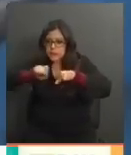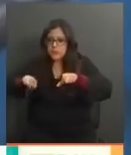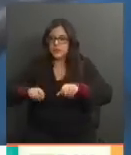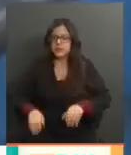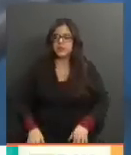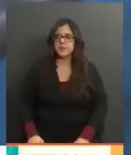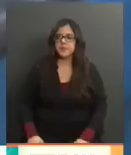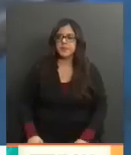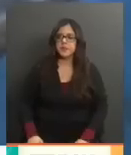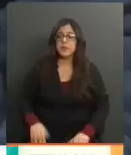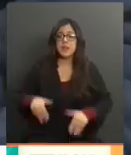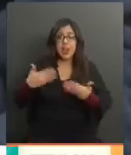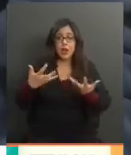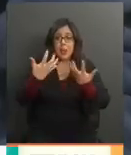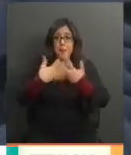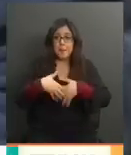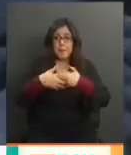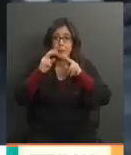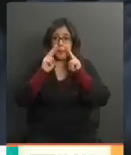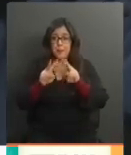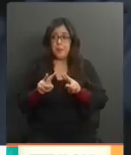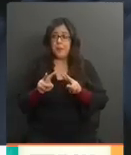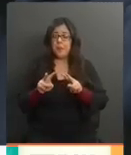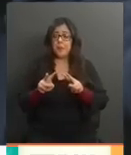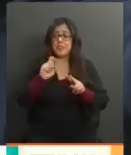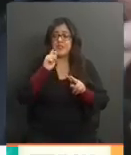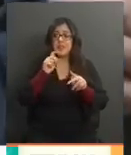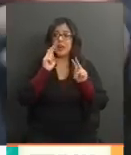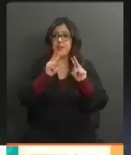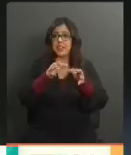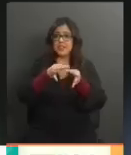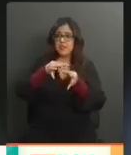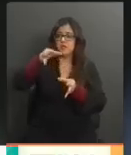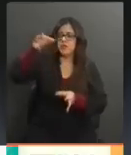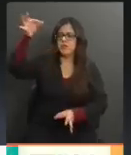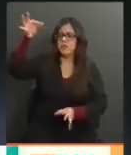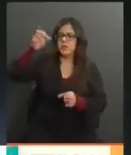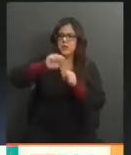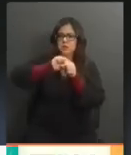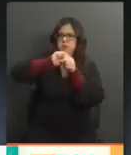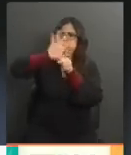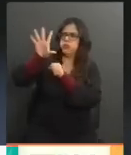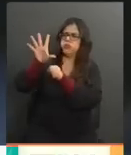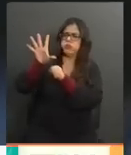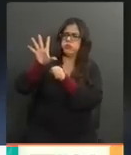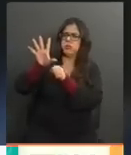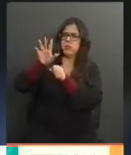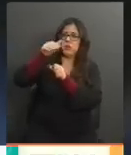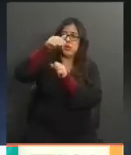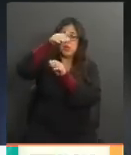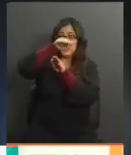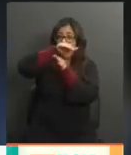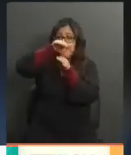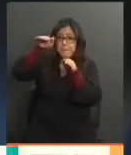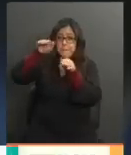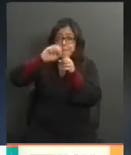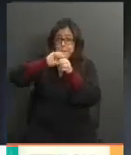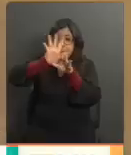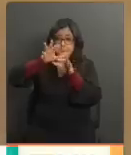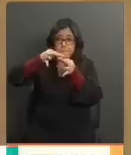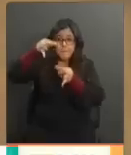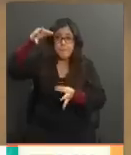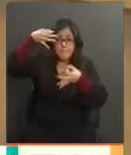La máquina eléctrica a nosotros nos deja así la fibra, dispareja. Nos la deja muy pareja para el producto que queríamos